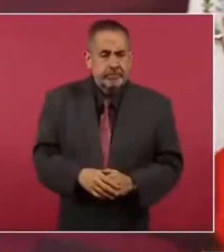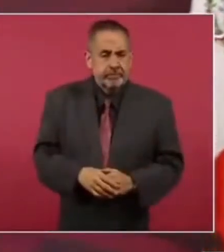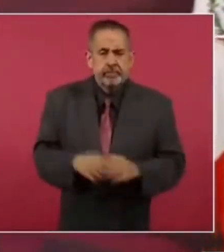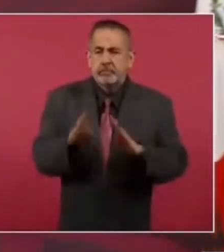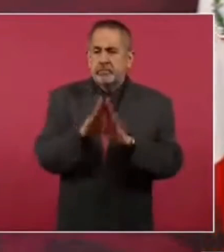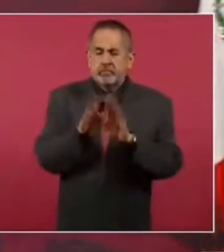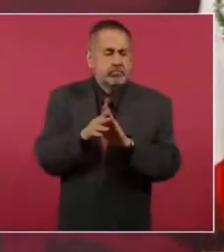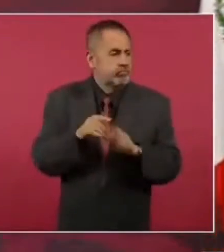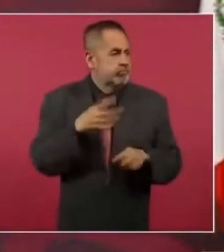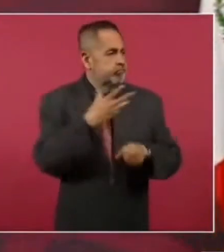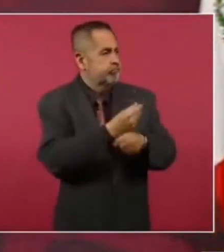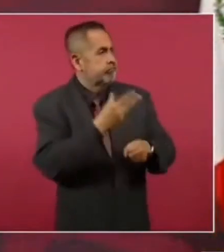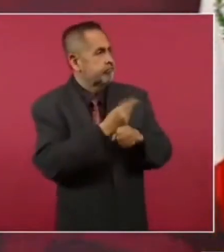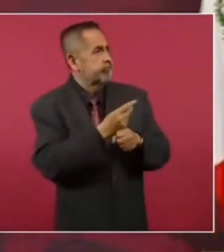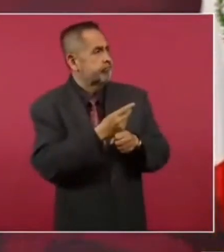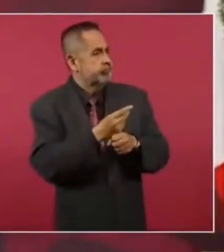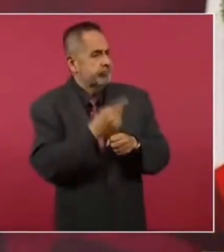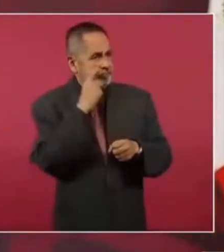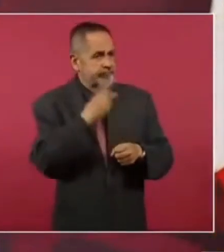medicina